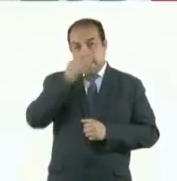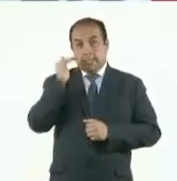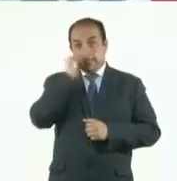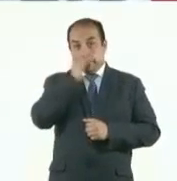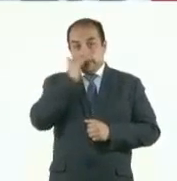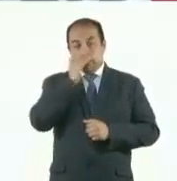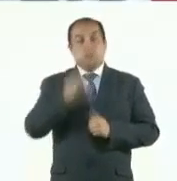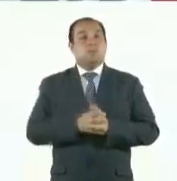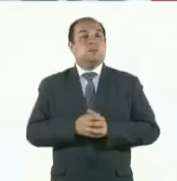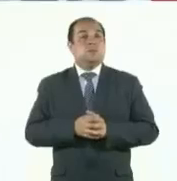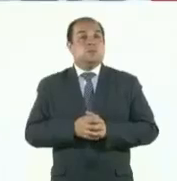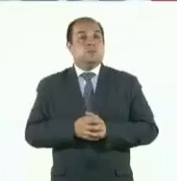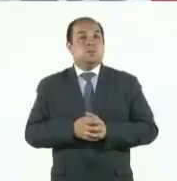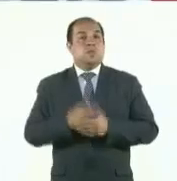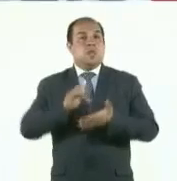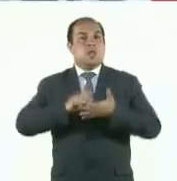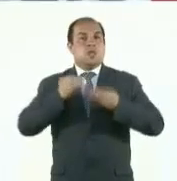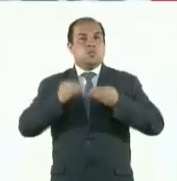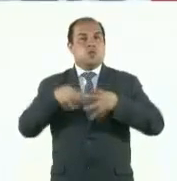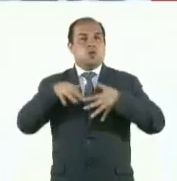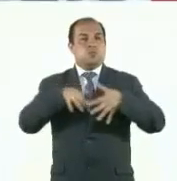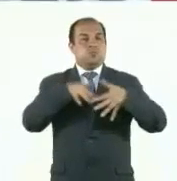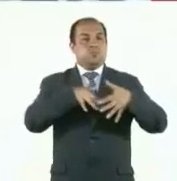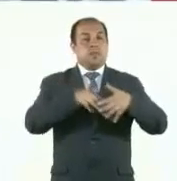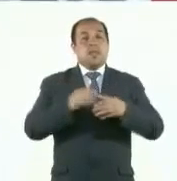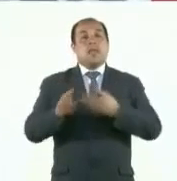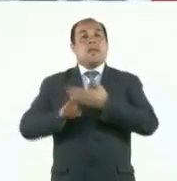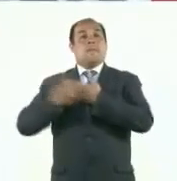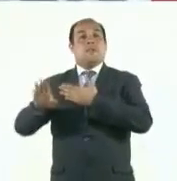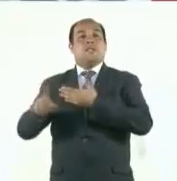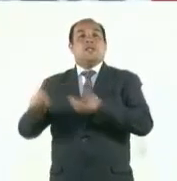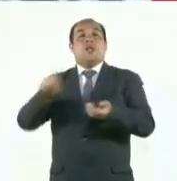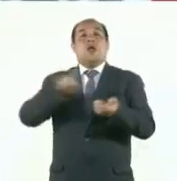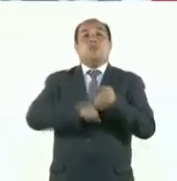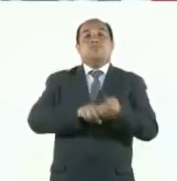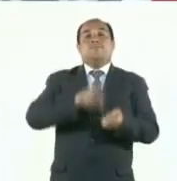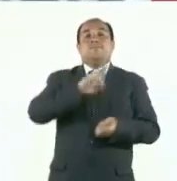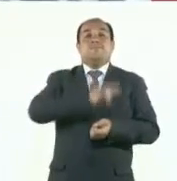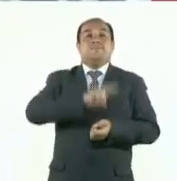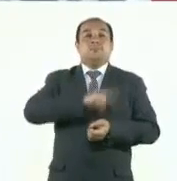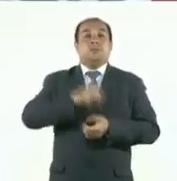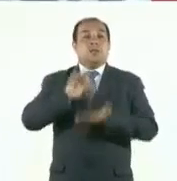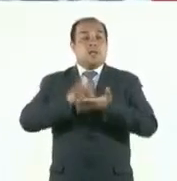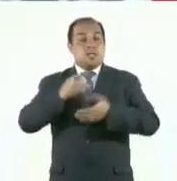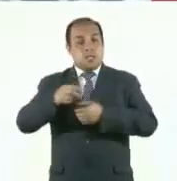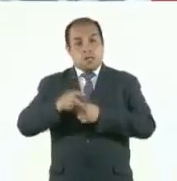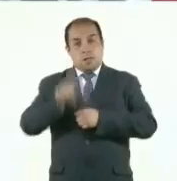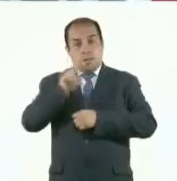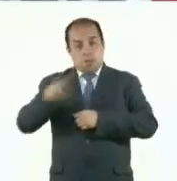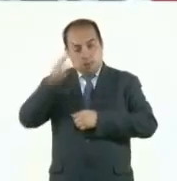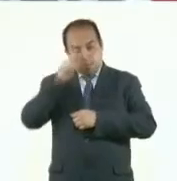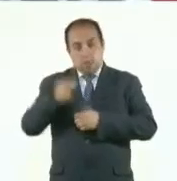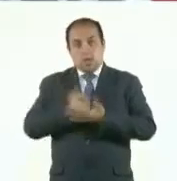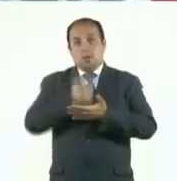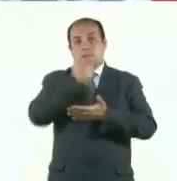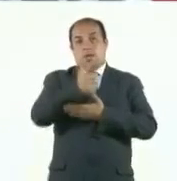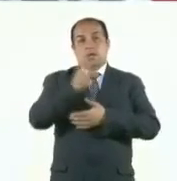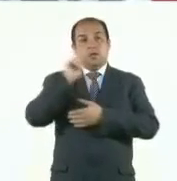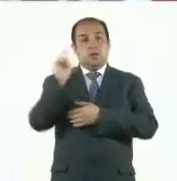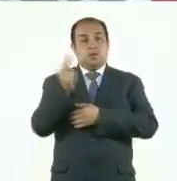gracias a muchos movimientos que evitaron su privatización y gracias al pueblo de mexico que paga esta